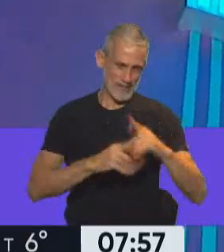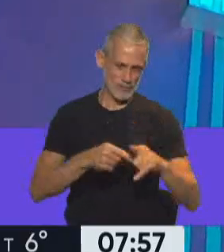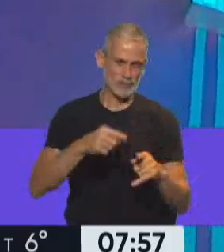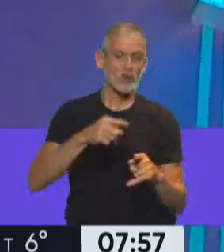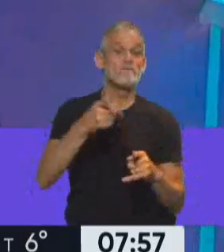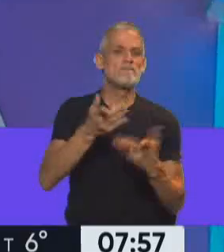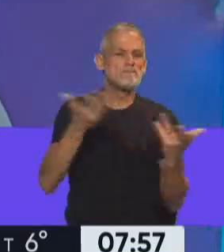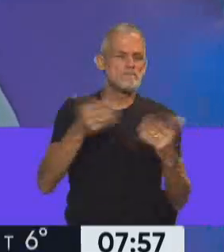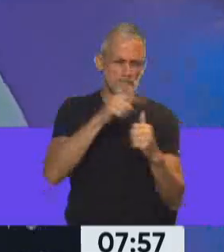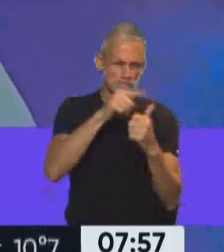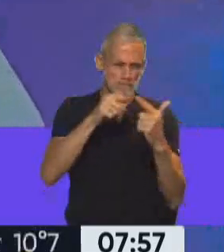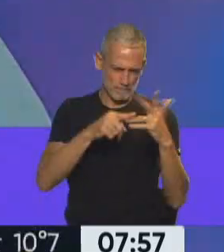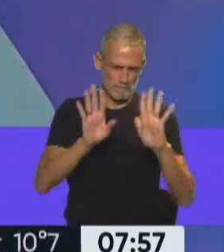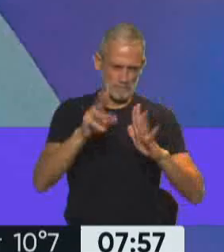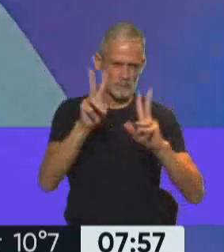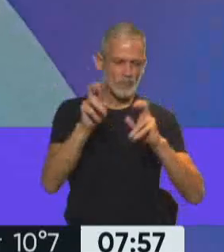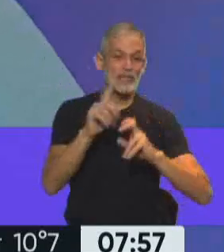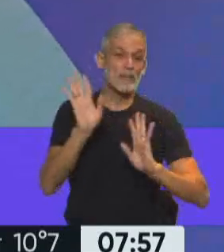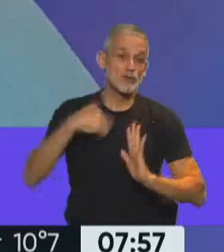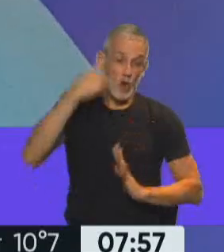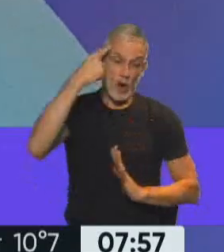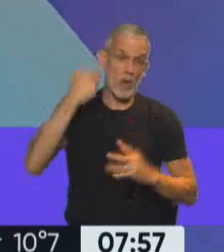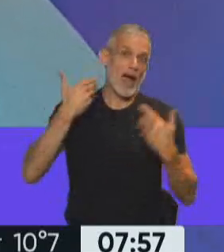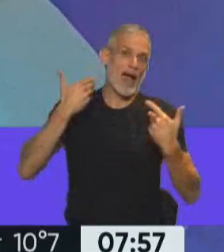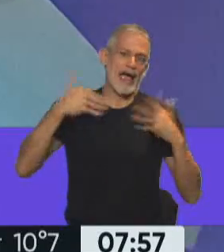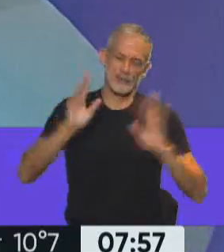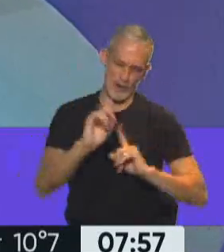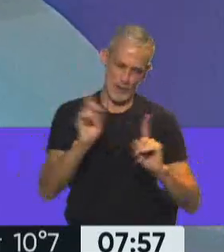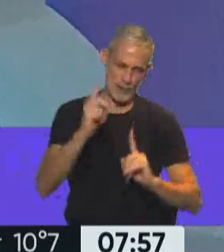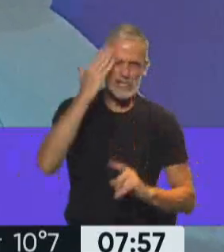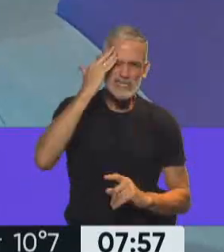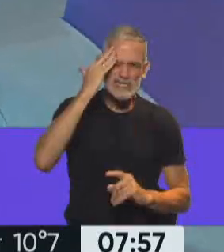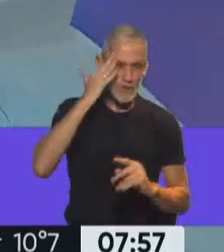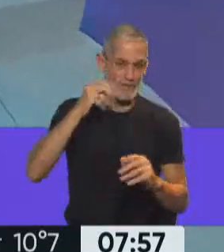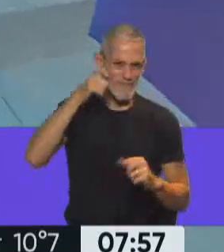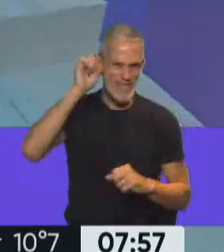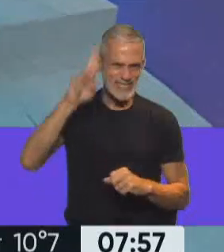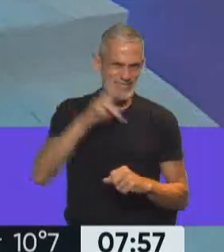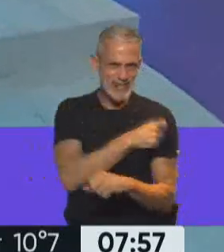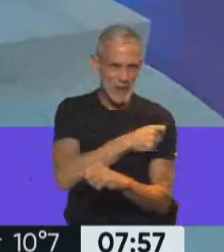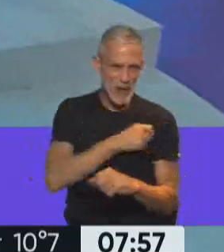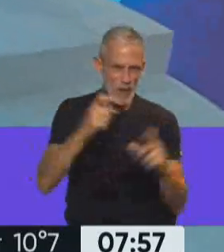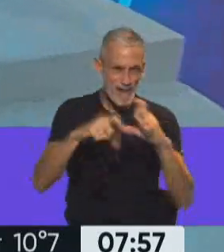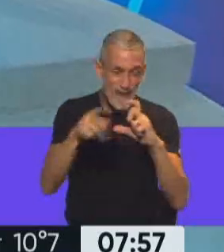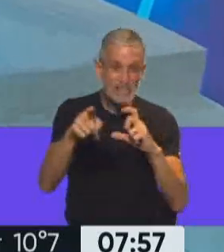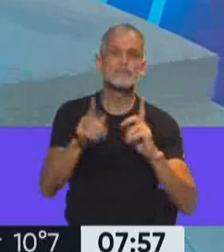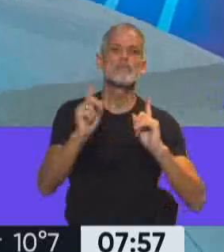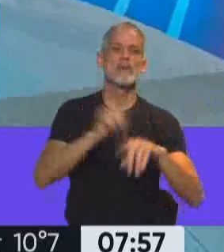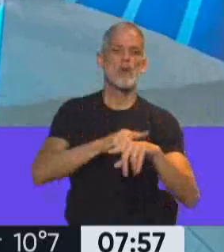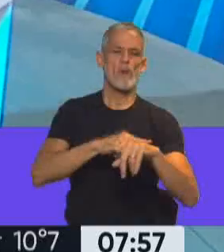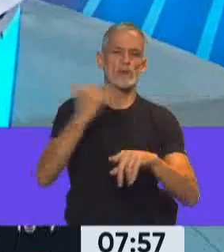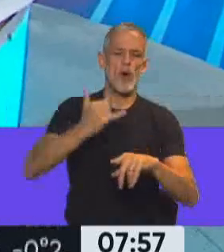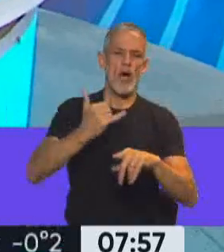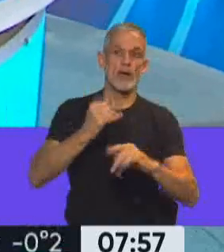cuestiones para tener en cuenta. Por un lado, interpreto que no es casualidad que esta obsesión por la vacuna Pfizer aparezca en el mismo momento en que hay una